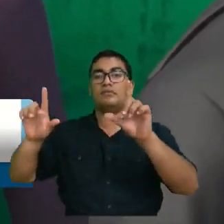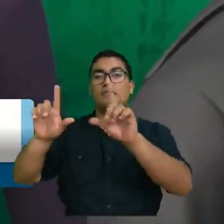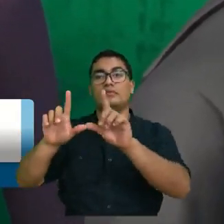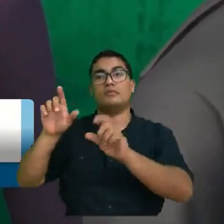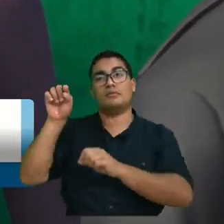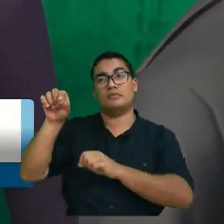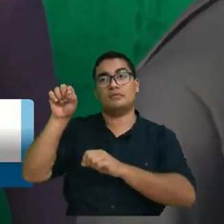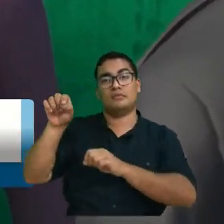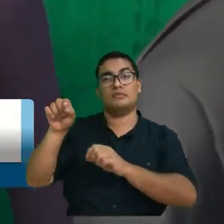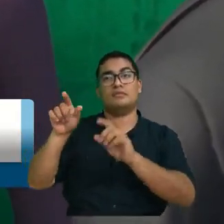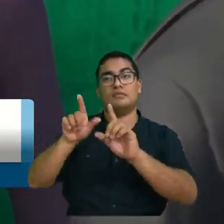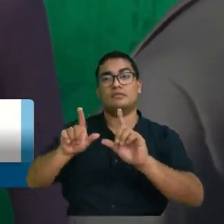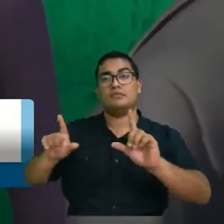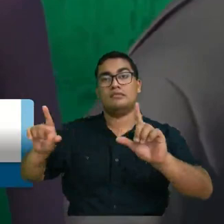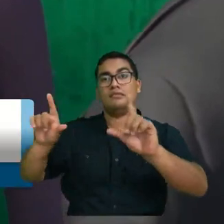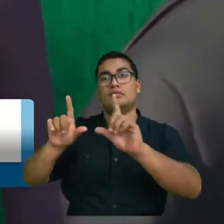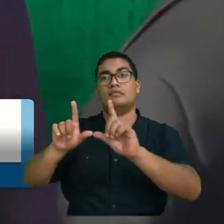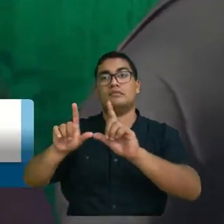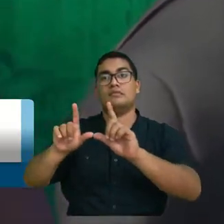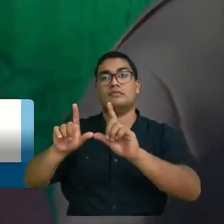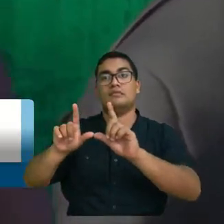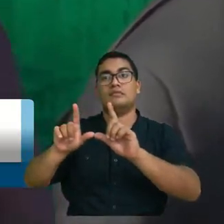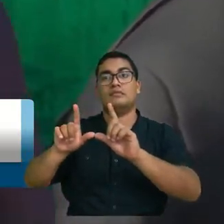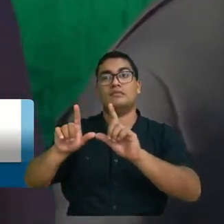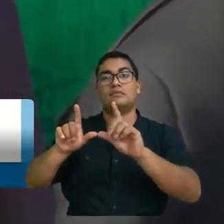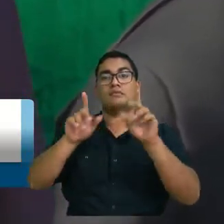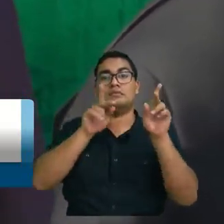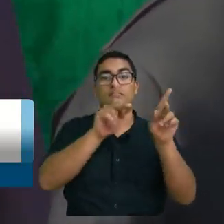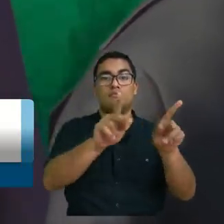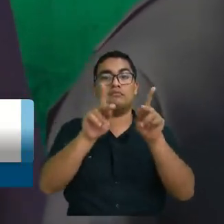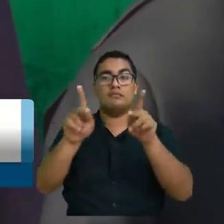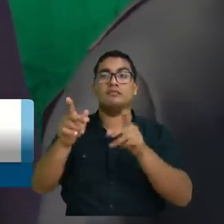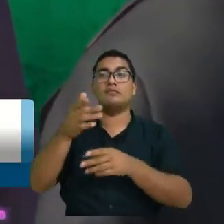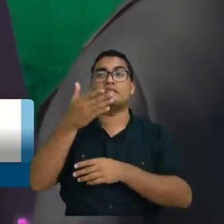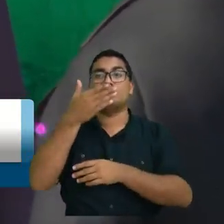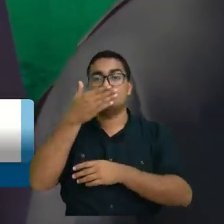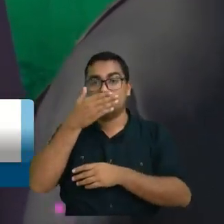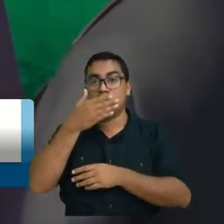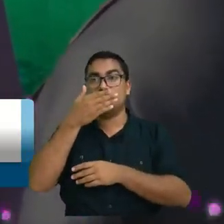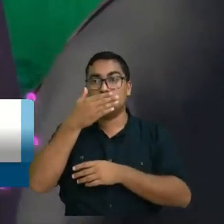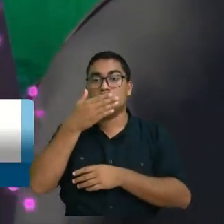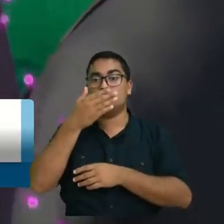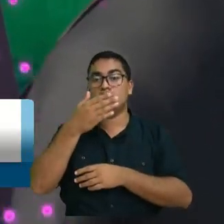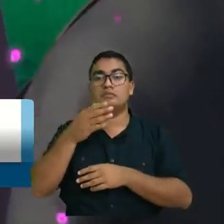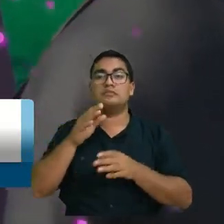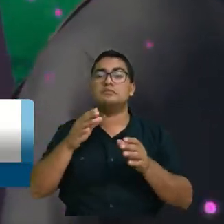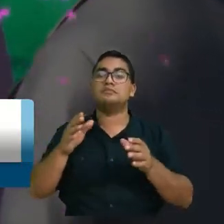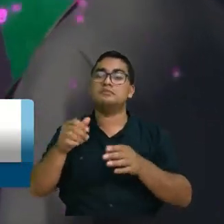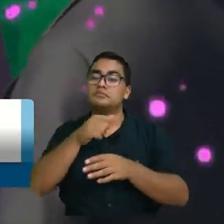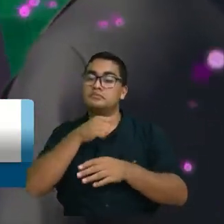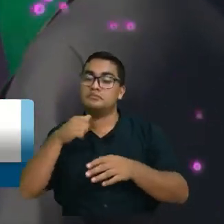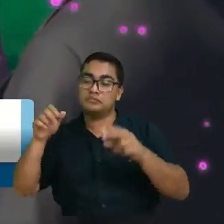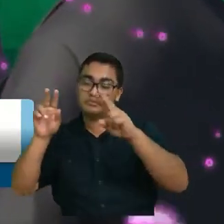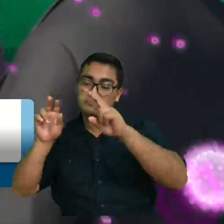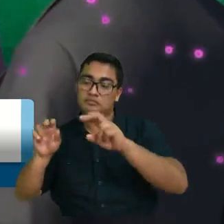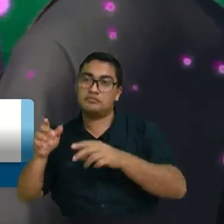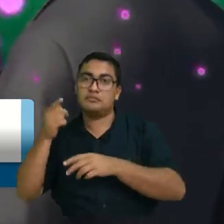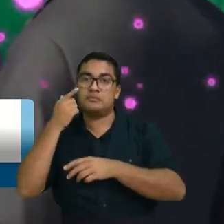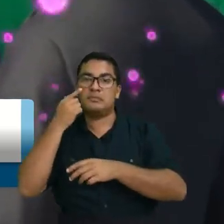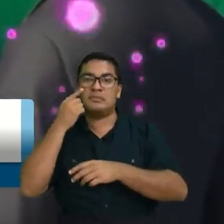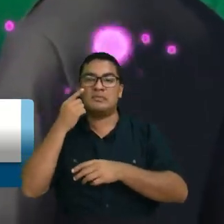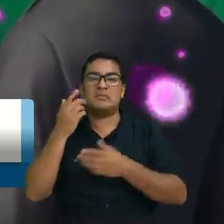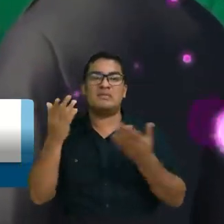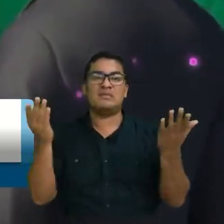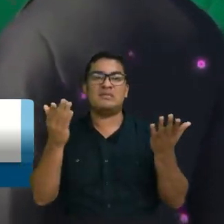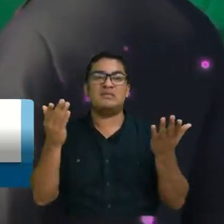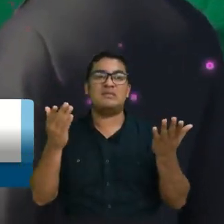que son lugares donde están captando todas las personas que lleguen con gripe, le hacen examen para ver cuál de los tipos de virus